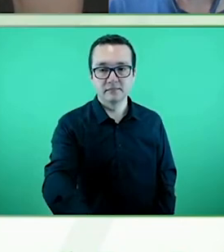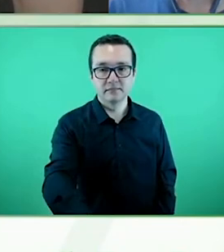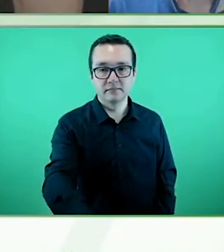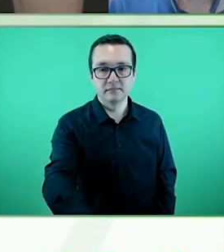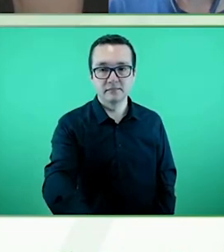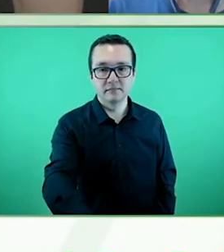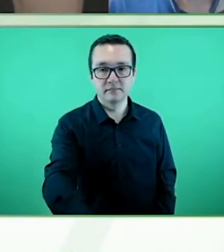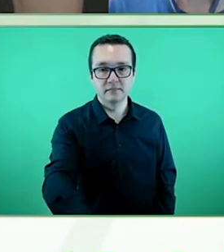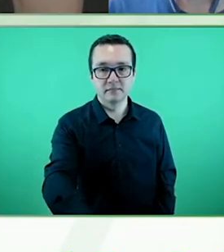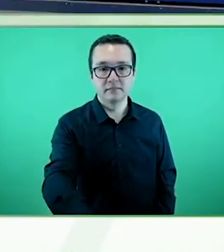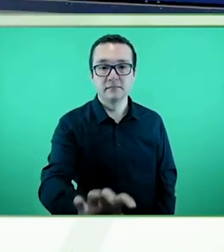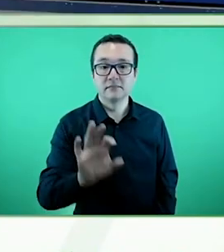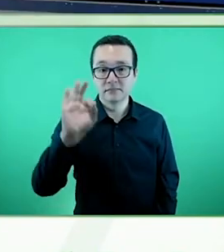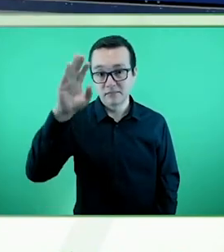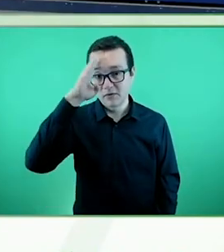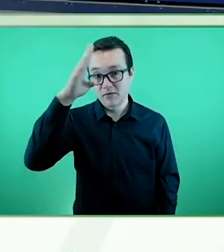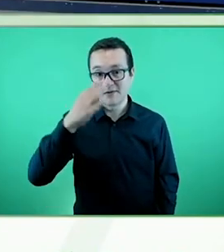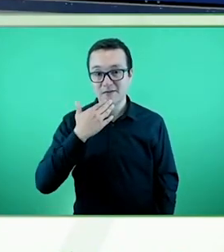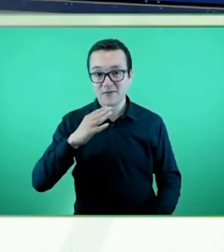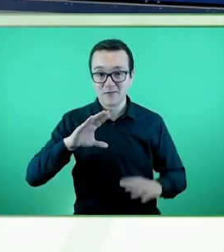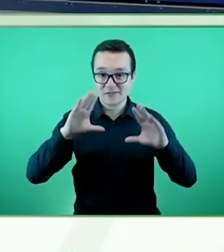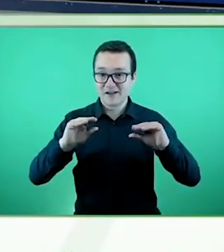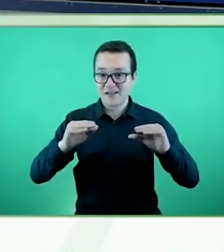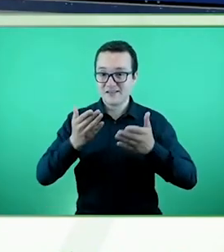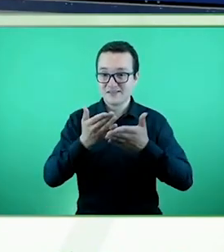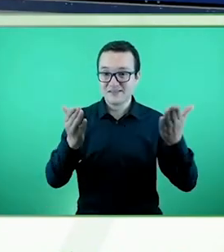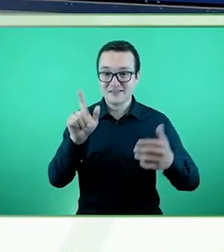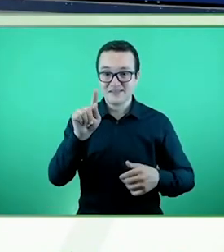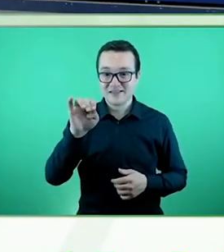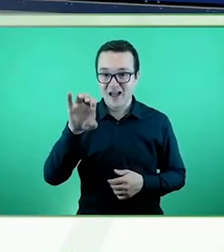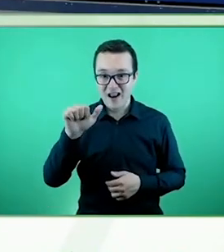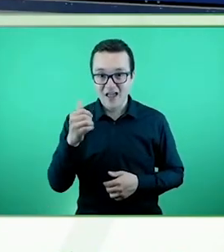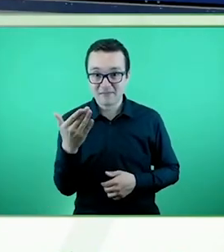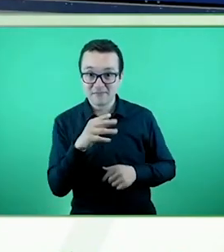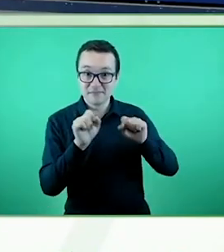Esperemos que se proyecte la presentación. Ahí está.